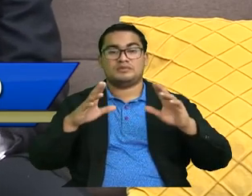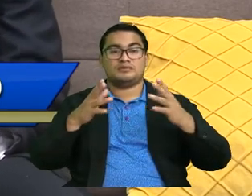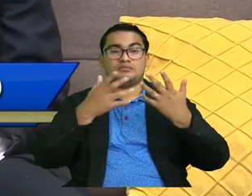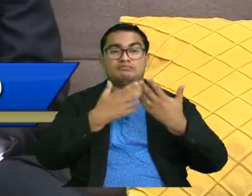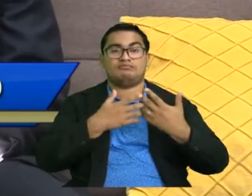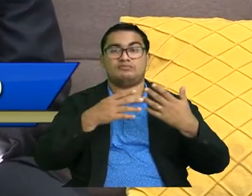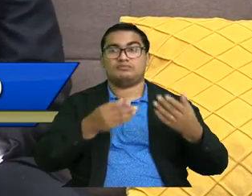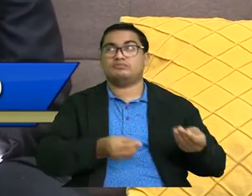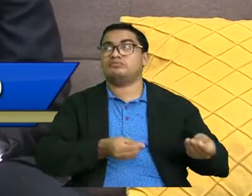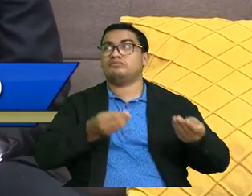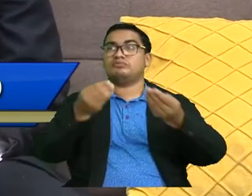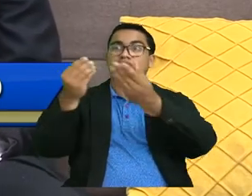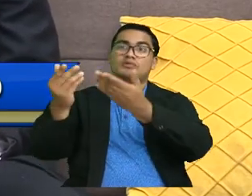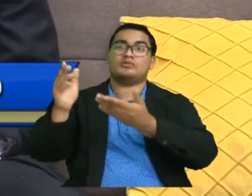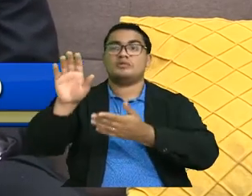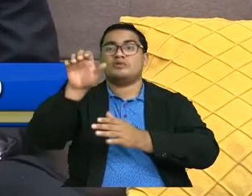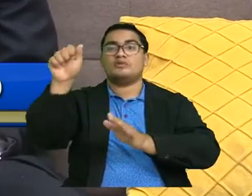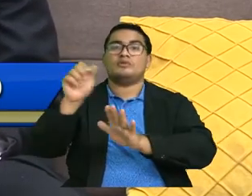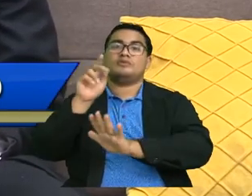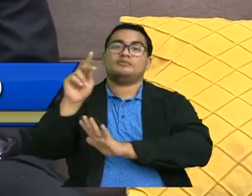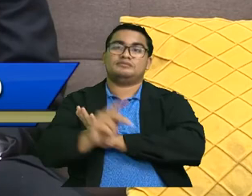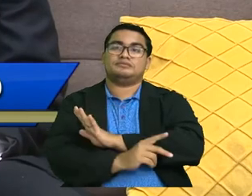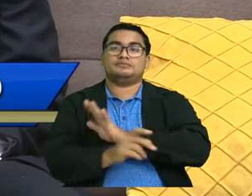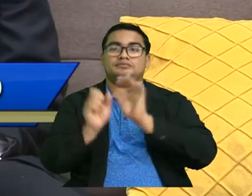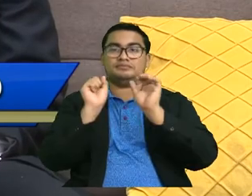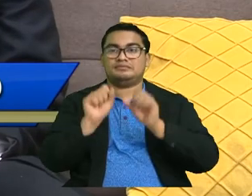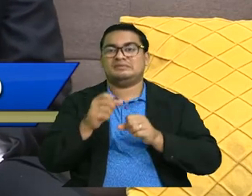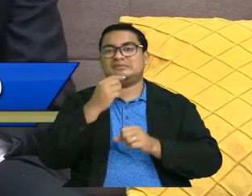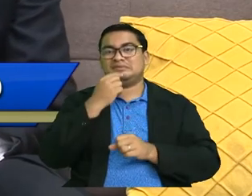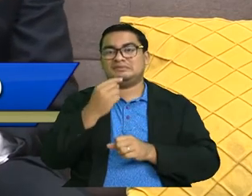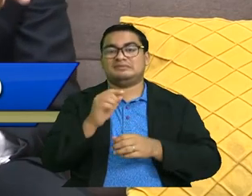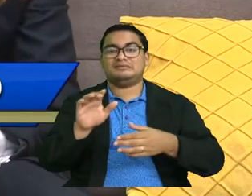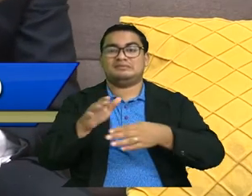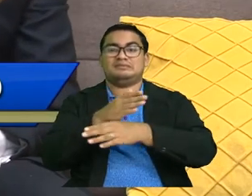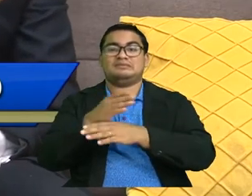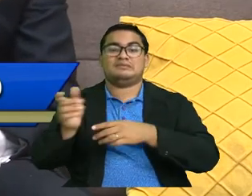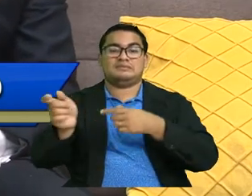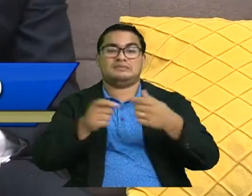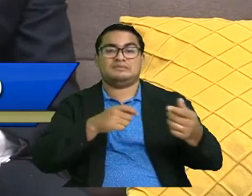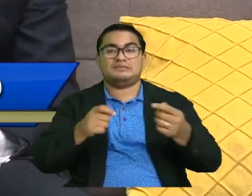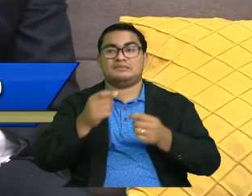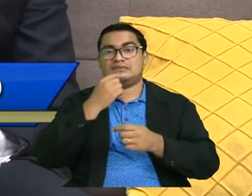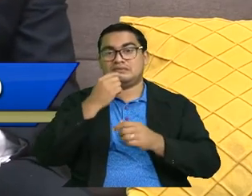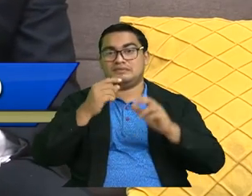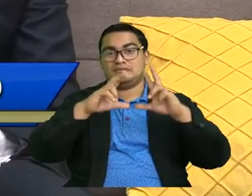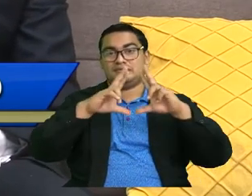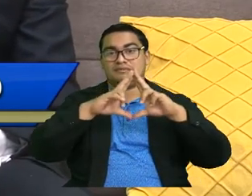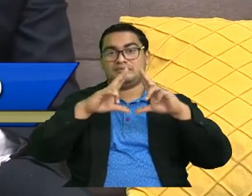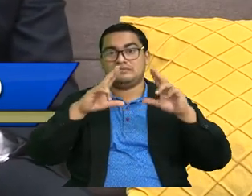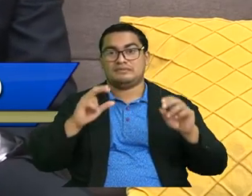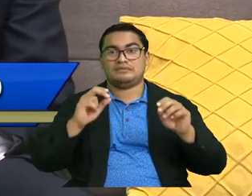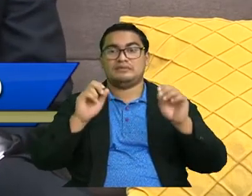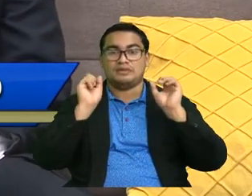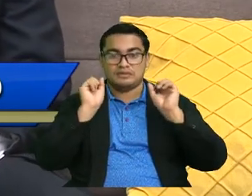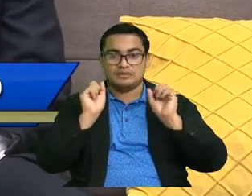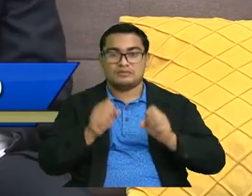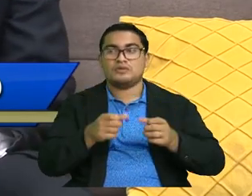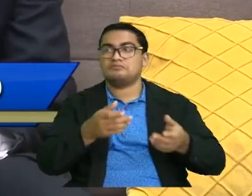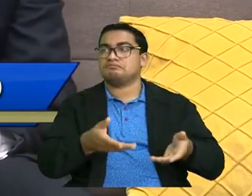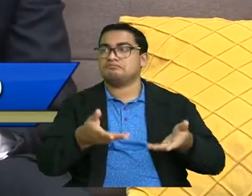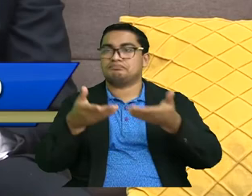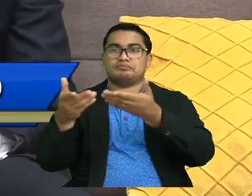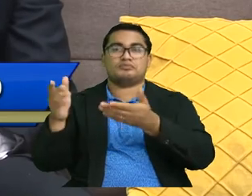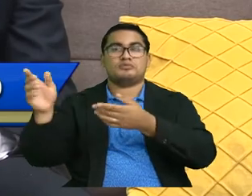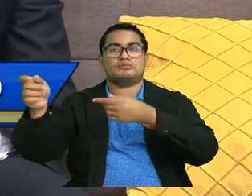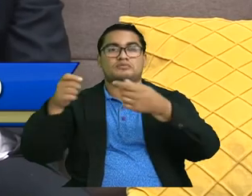exportación, y poder ir a ver para poder venir y posicionar productos que hoy se están vendiendo en Nicaragua y que los podamos poner en plataformas